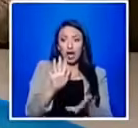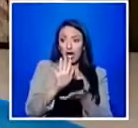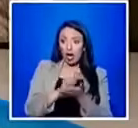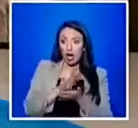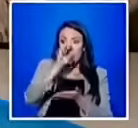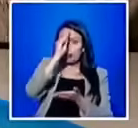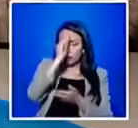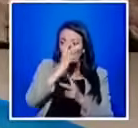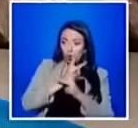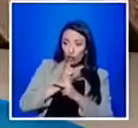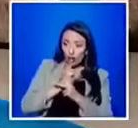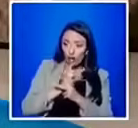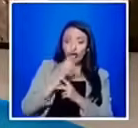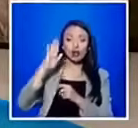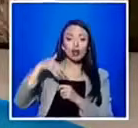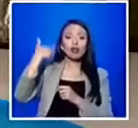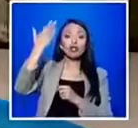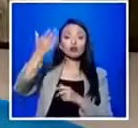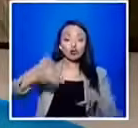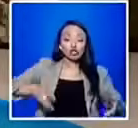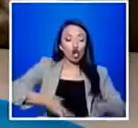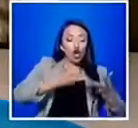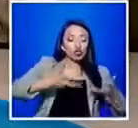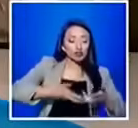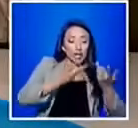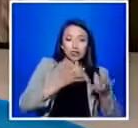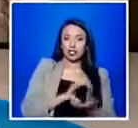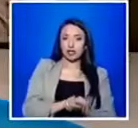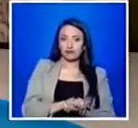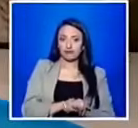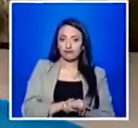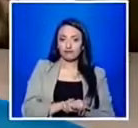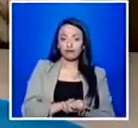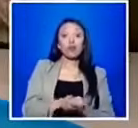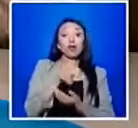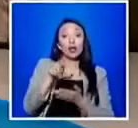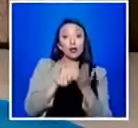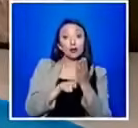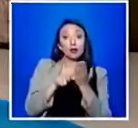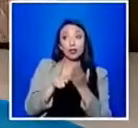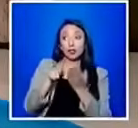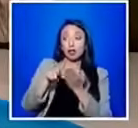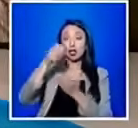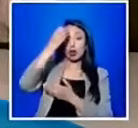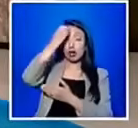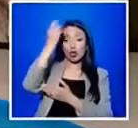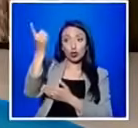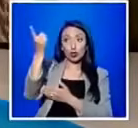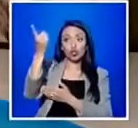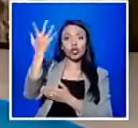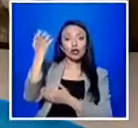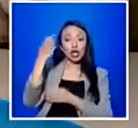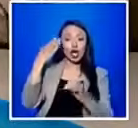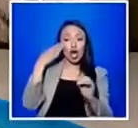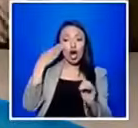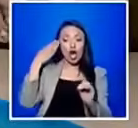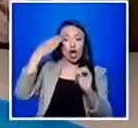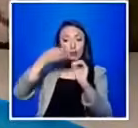cuidar, a sembrar para luego sacar la cosecha. Ya lo decíamos también que el Ministerio de Educación tiene entre sus objetivos para